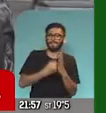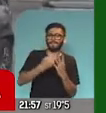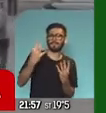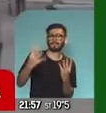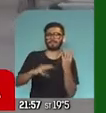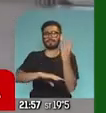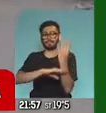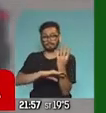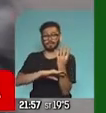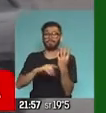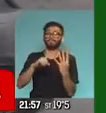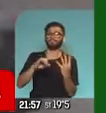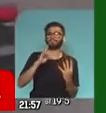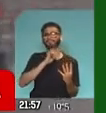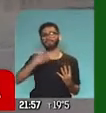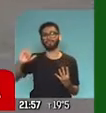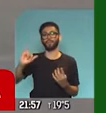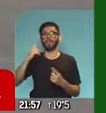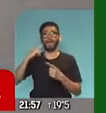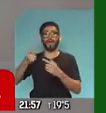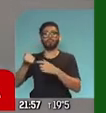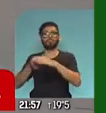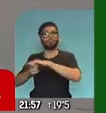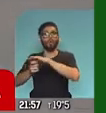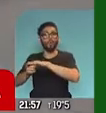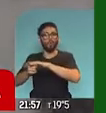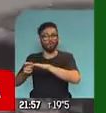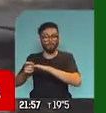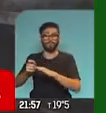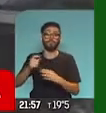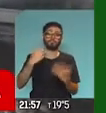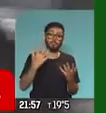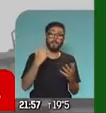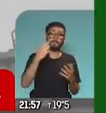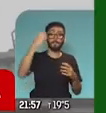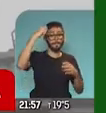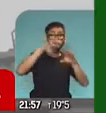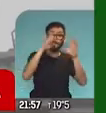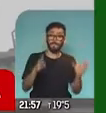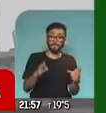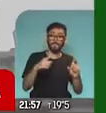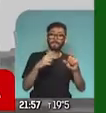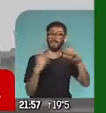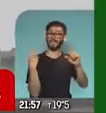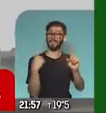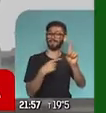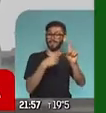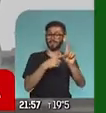entregas o más bien recepción de dinero ilícito en el momento en el que el presidente Vizcarra había